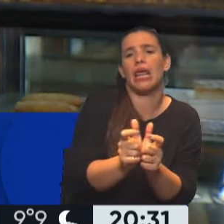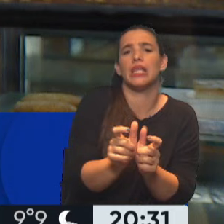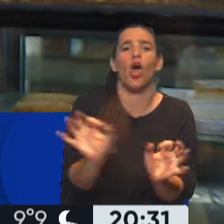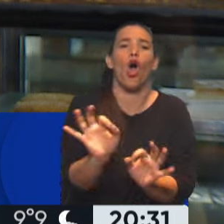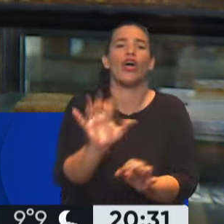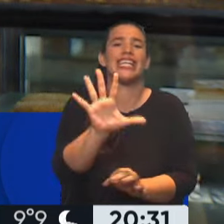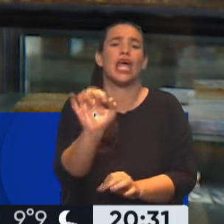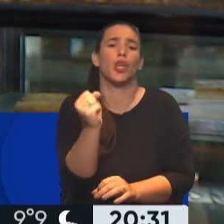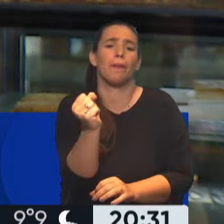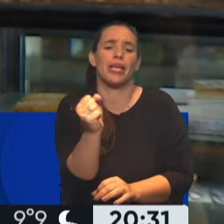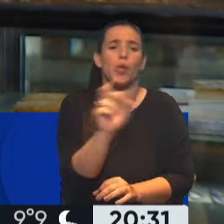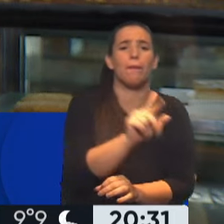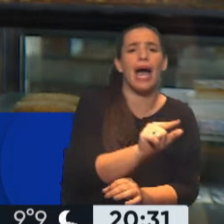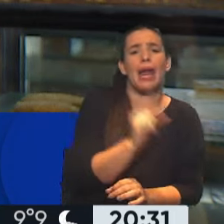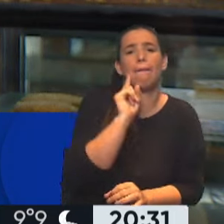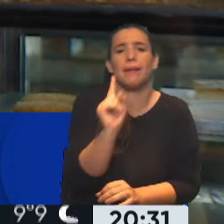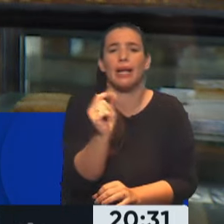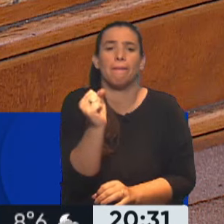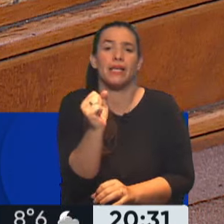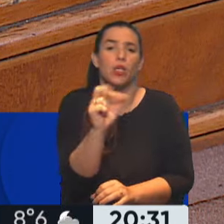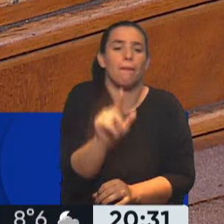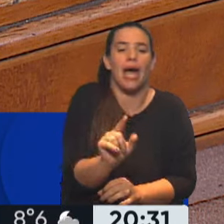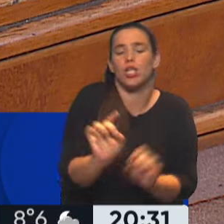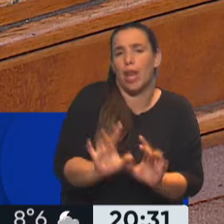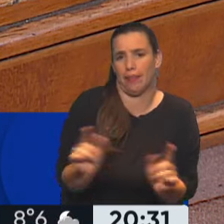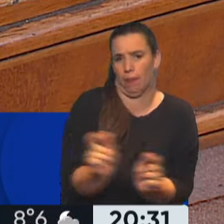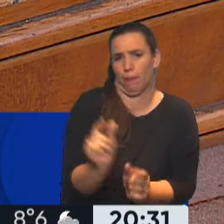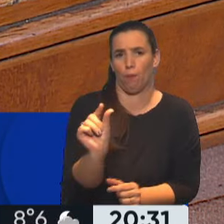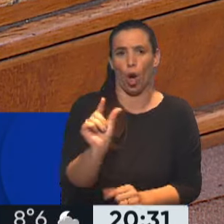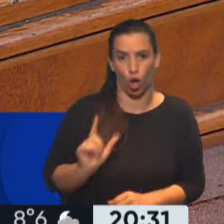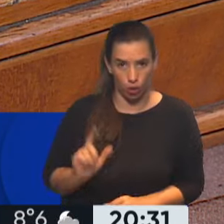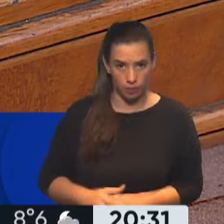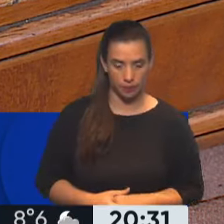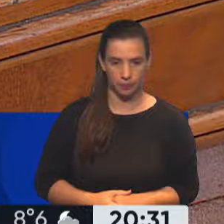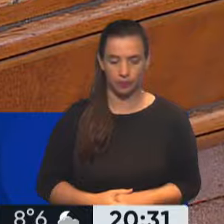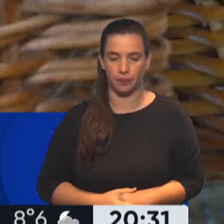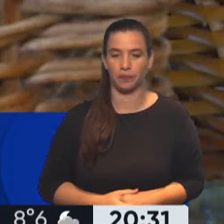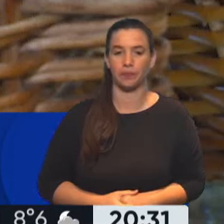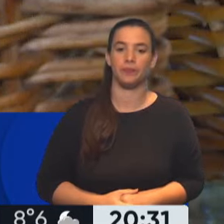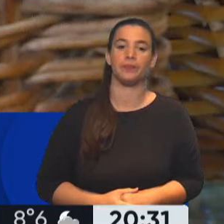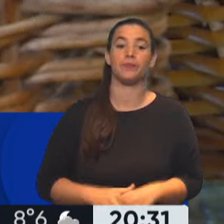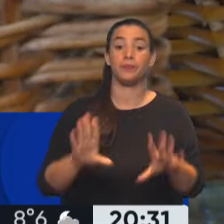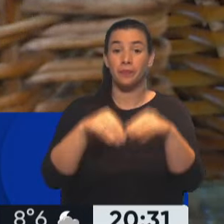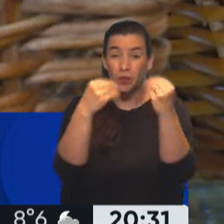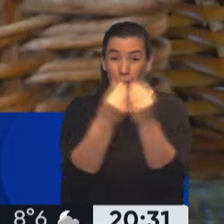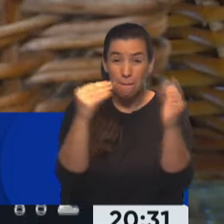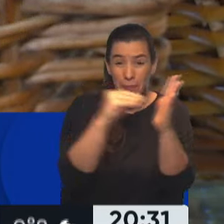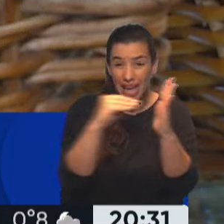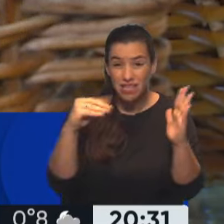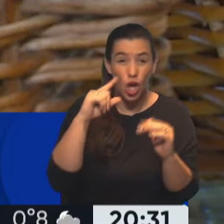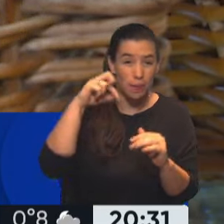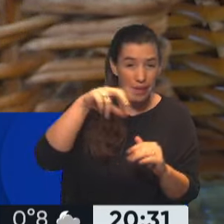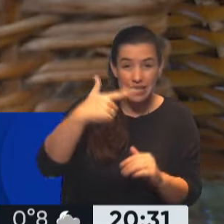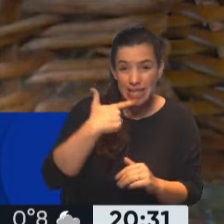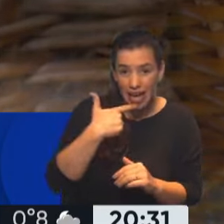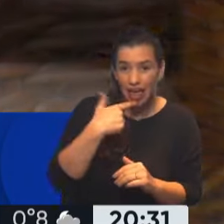pesos de pan, dame 1000 pesos de pan, es lo que tiene. De acuerdo al índice de precios al consumidor, IPC, en lo que va